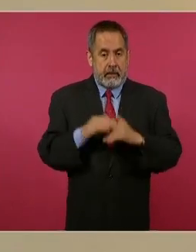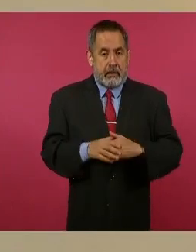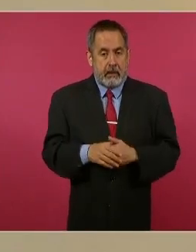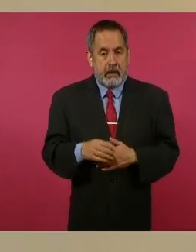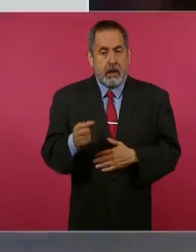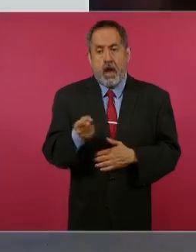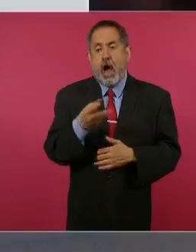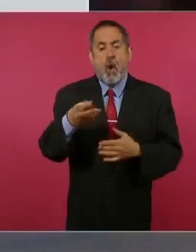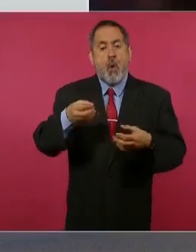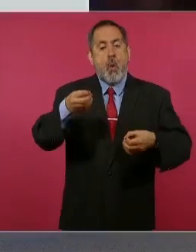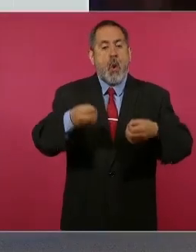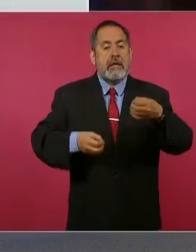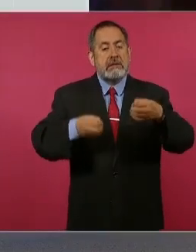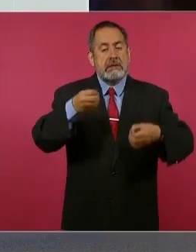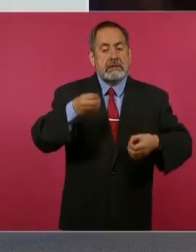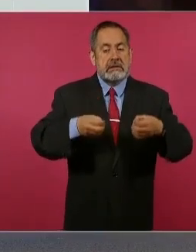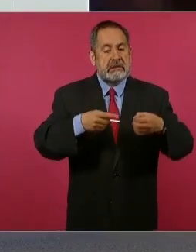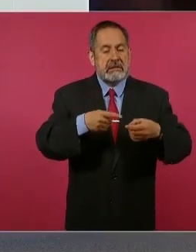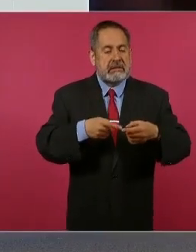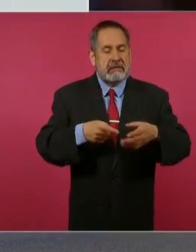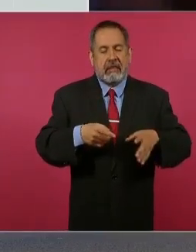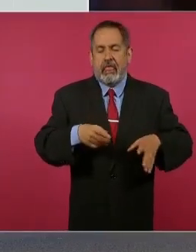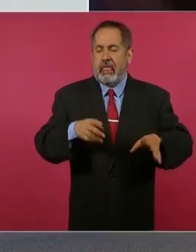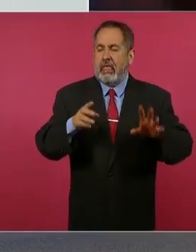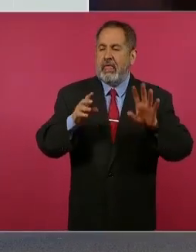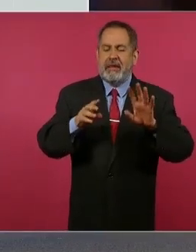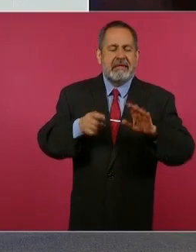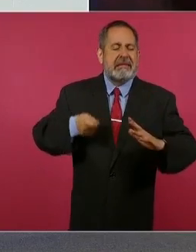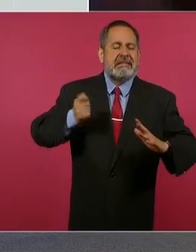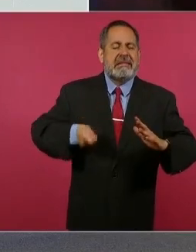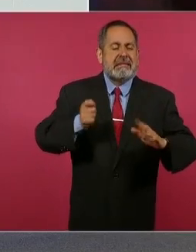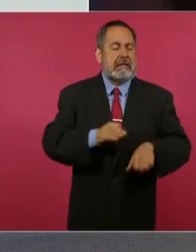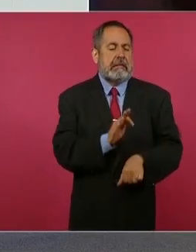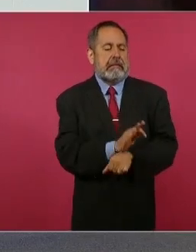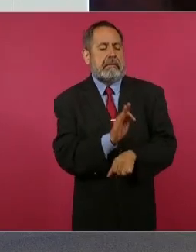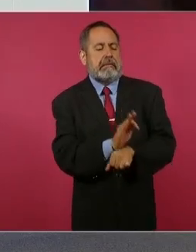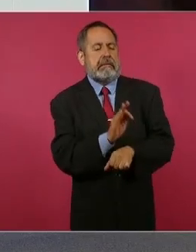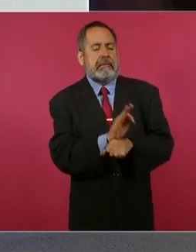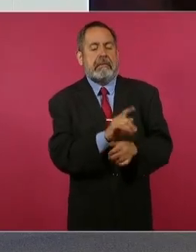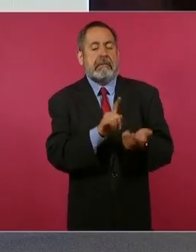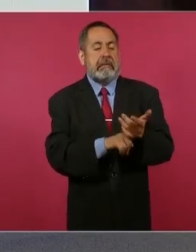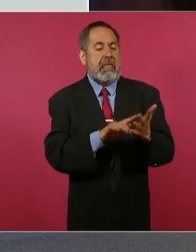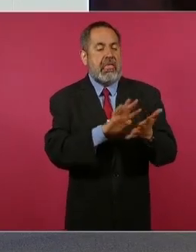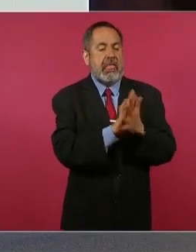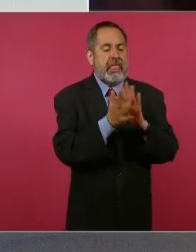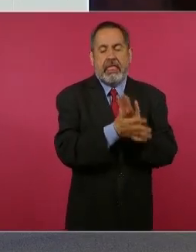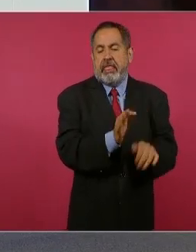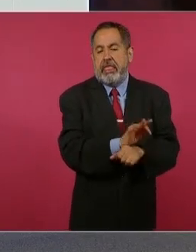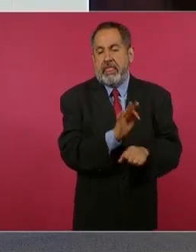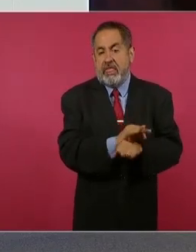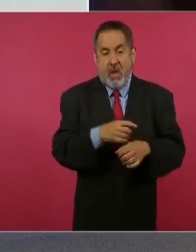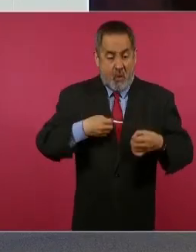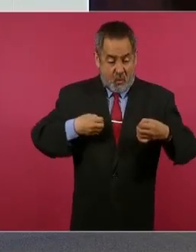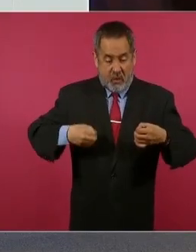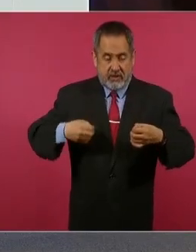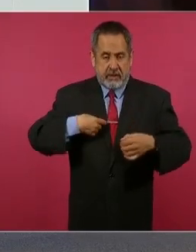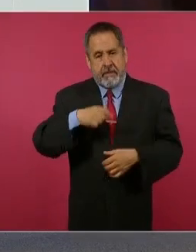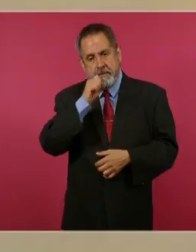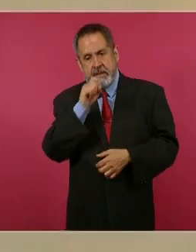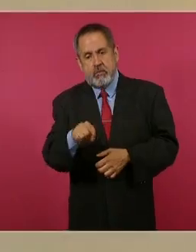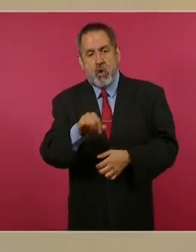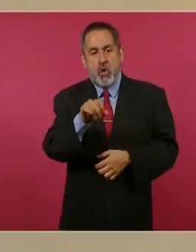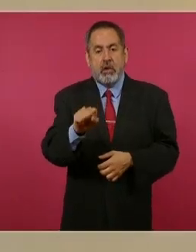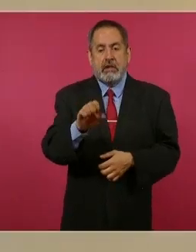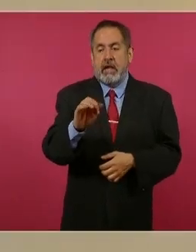jueces que con sus sentencias favorecen a delincuentes. Tenemos el caso de este juez,